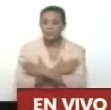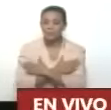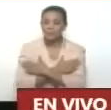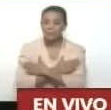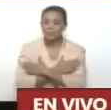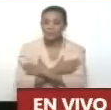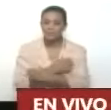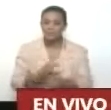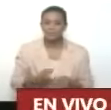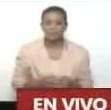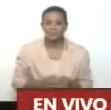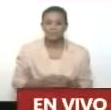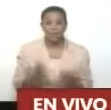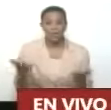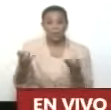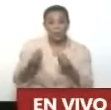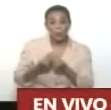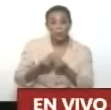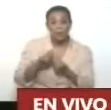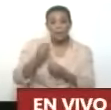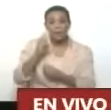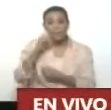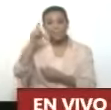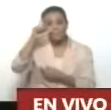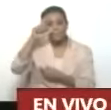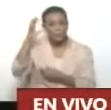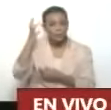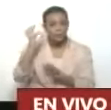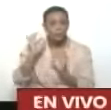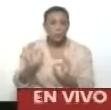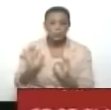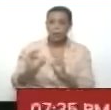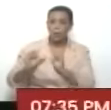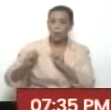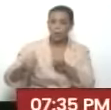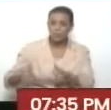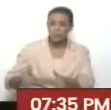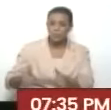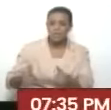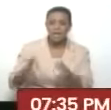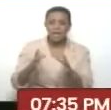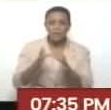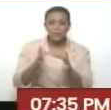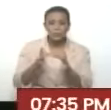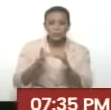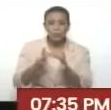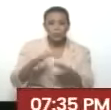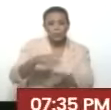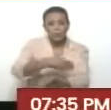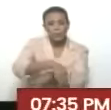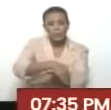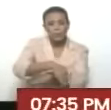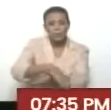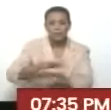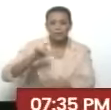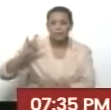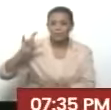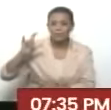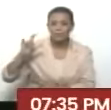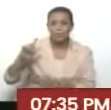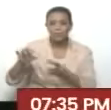felicitaciones. Mi compañera María Antonieta Peña ya está preparada para iniciar el segmento de redes, calles, medios y